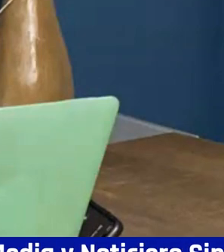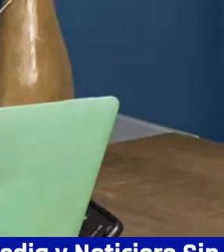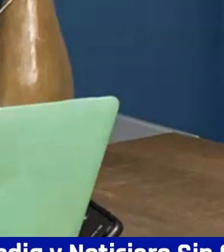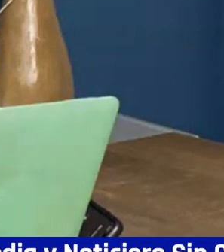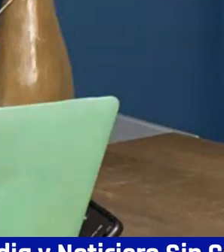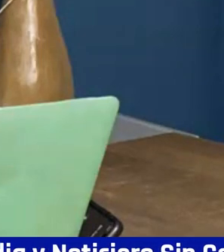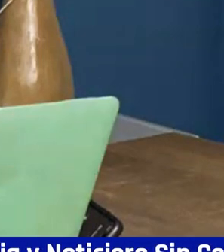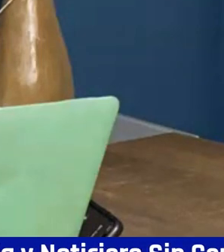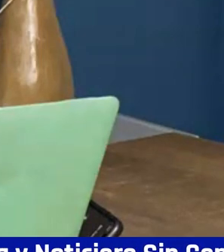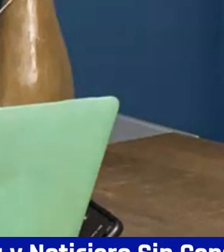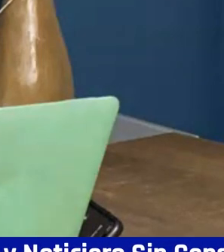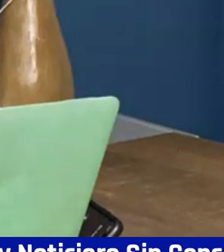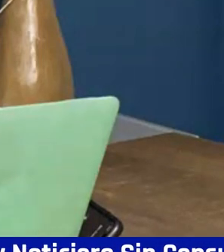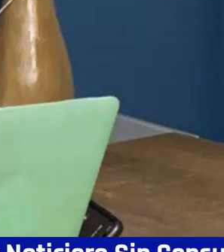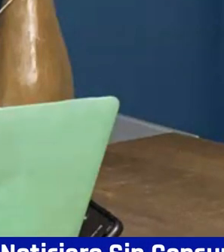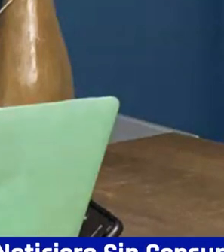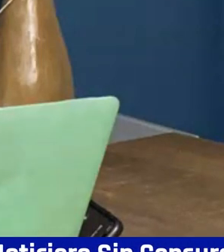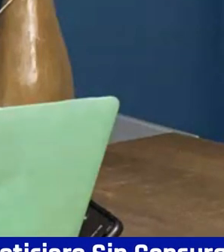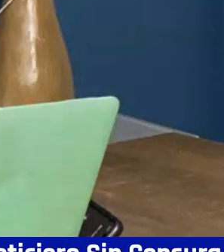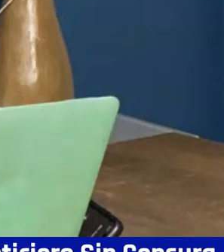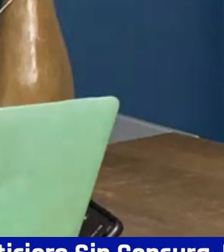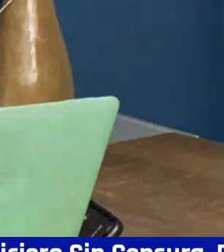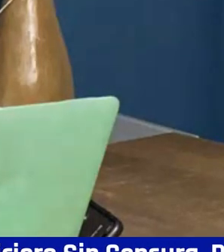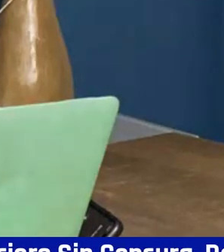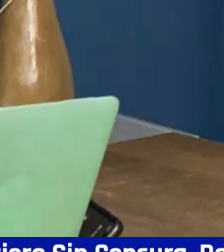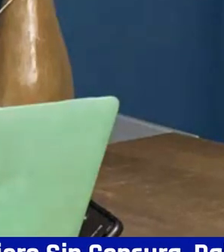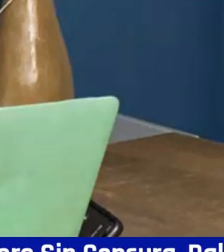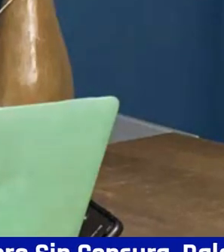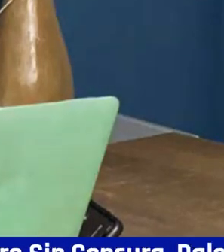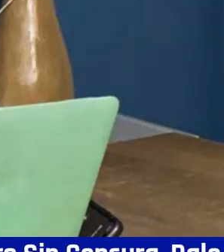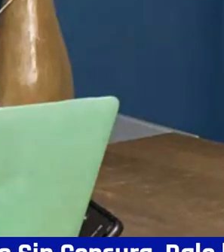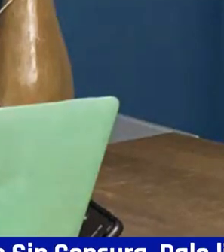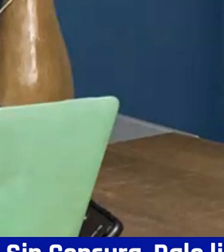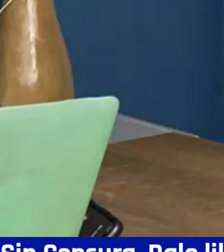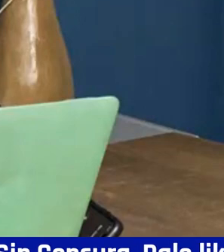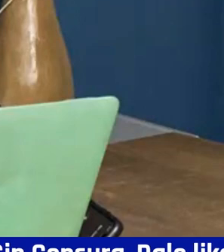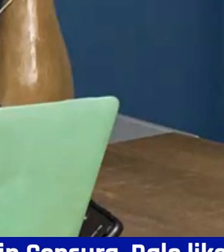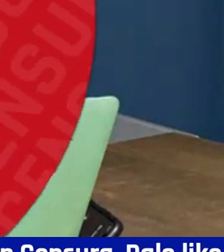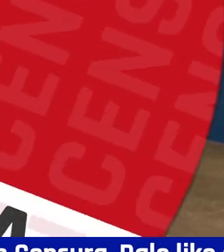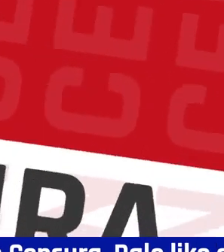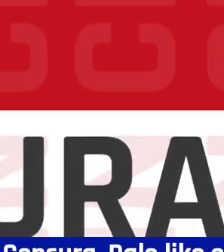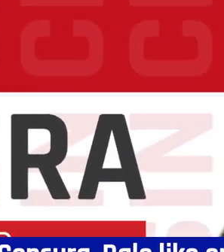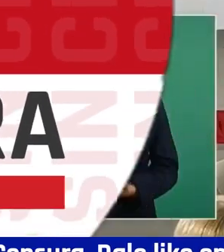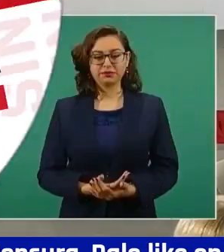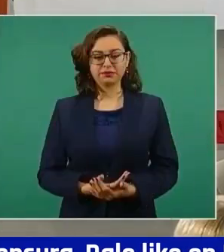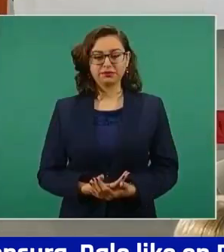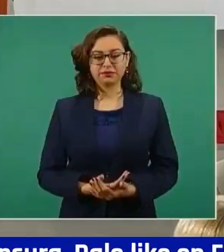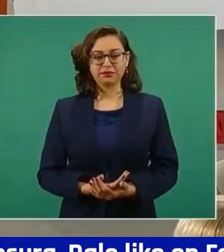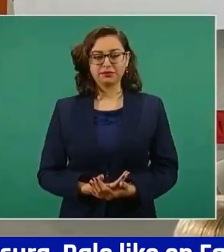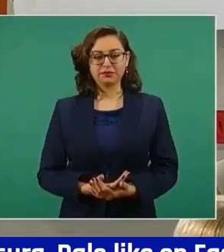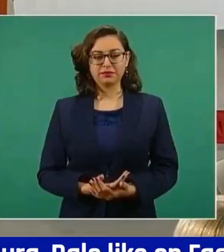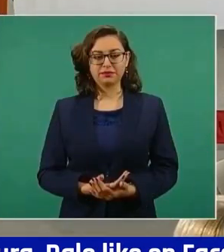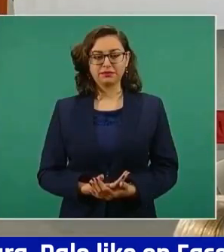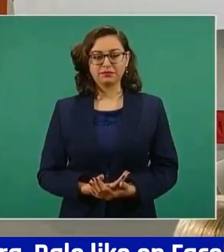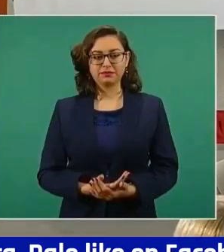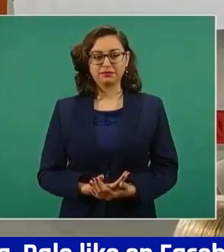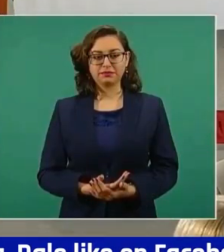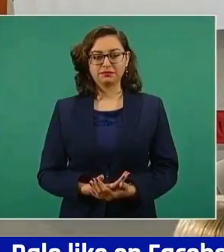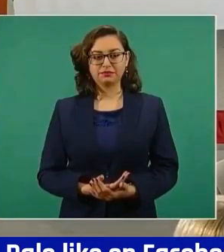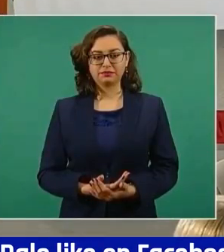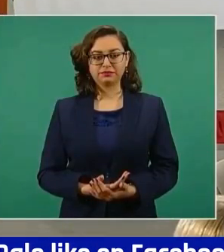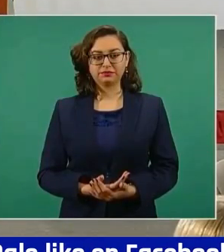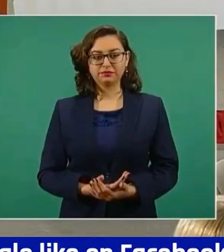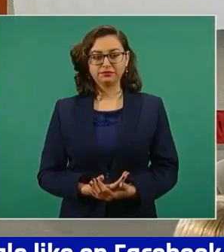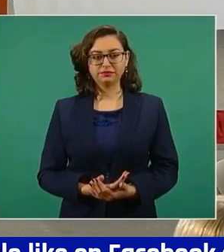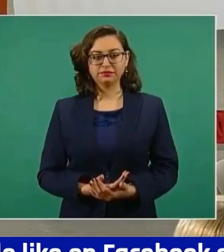a ver y escuchar un poquito para ver, si usted no vio la mañanera, vea de qué se trató el tema de Sin Embargo. De Carlos Salinas, Ernesto